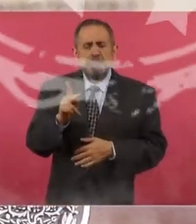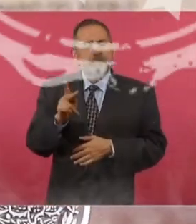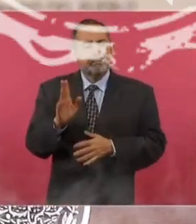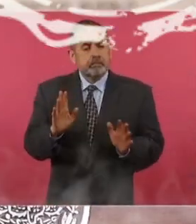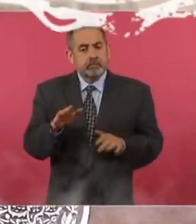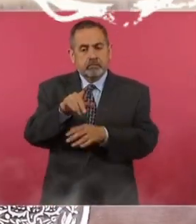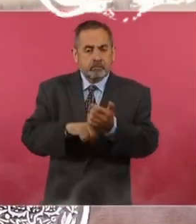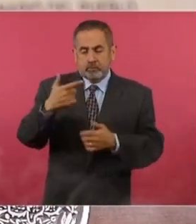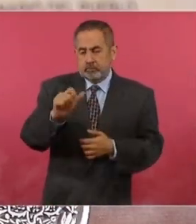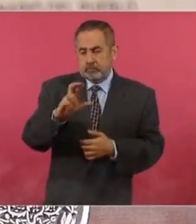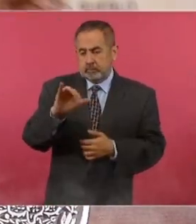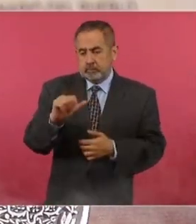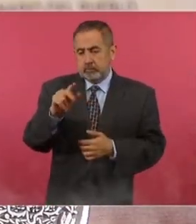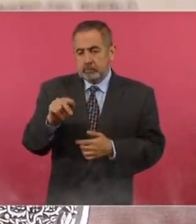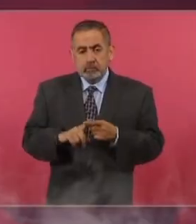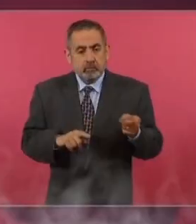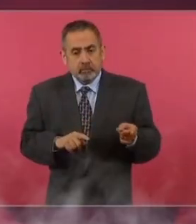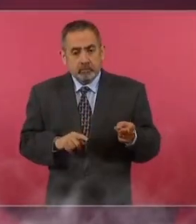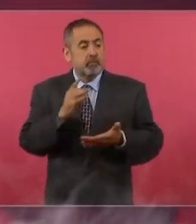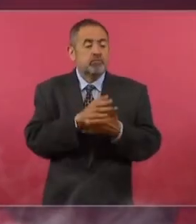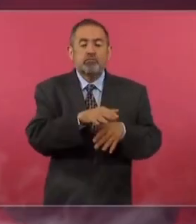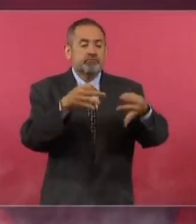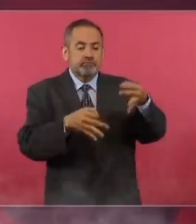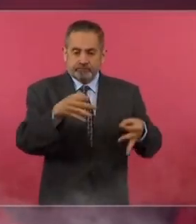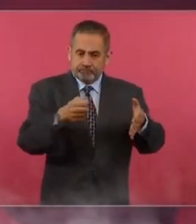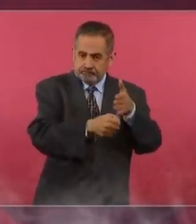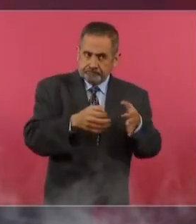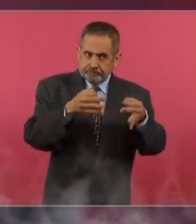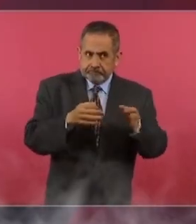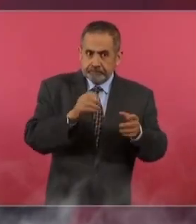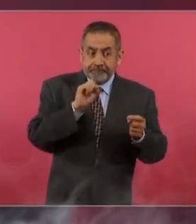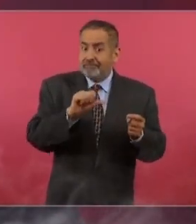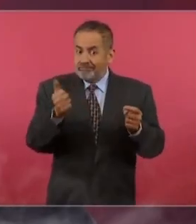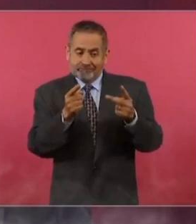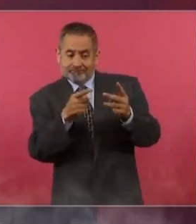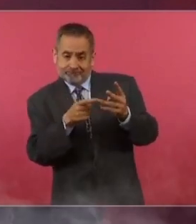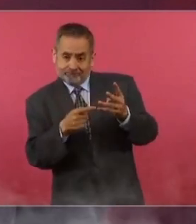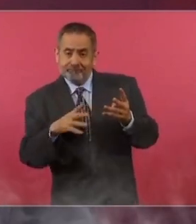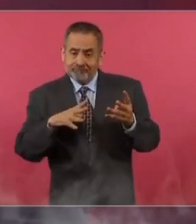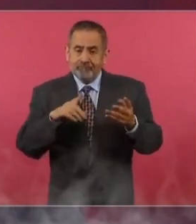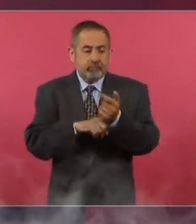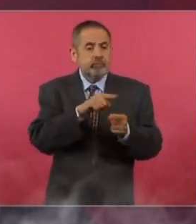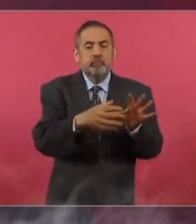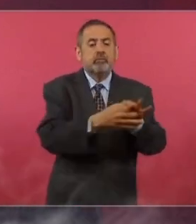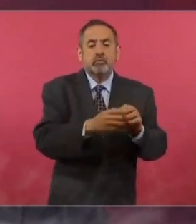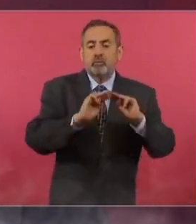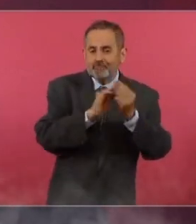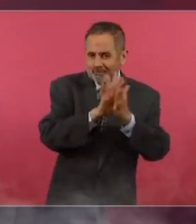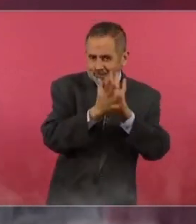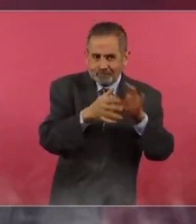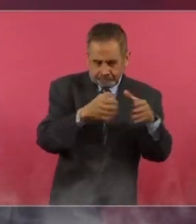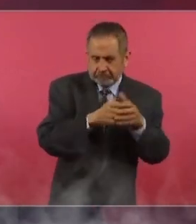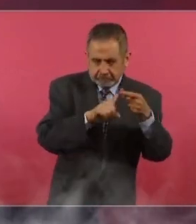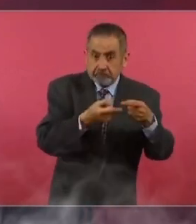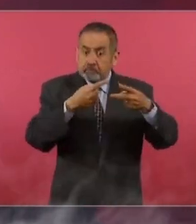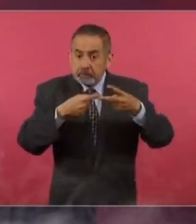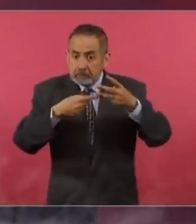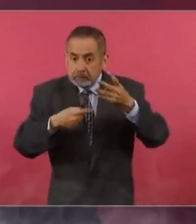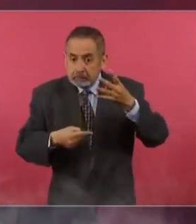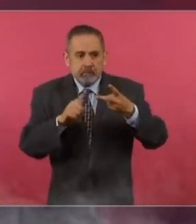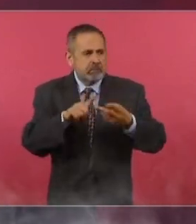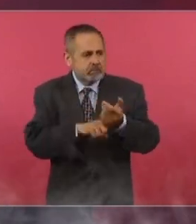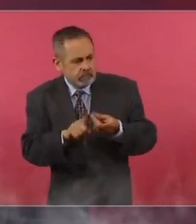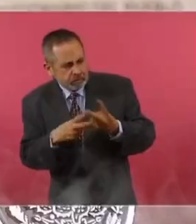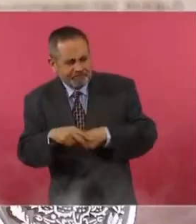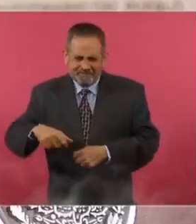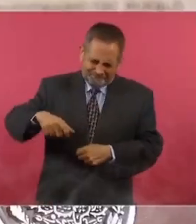Pero esto de García Luna no solo es lo judicial, no solo es lo de su vinculación con el narcotráfico, sino también la